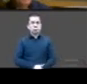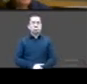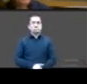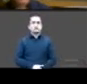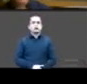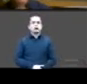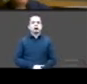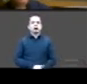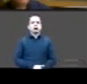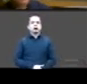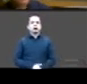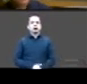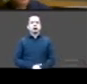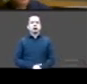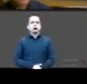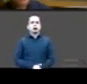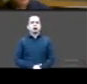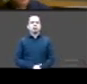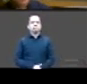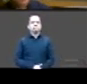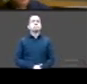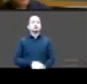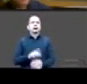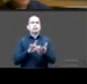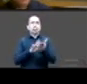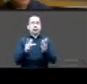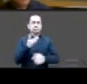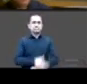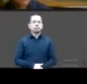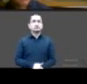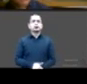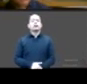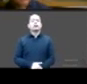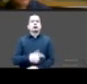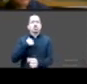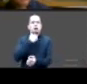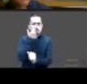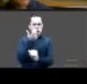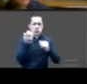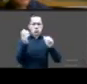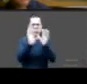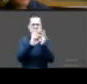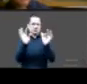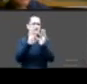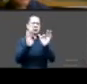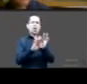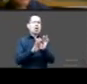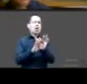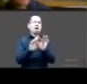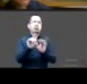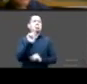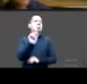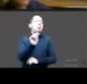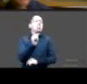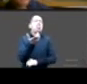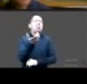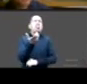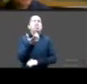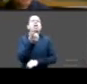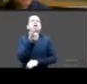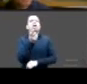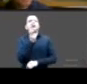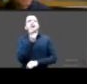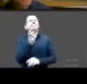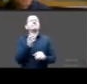Se ve bien, Oscar. Gracias. Bueno, yo quisiera contarles un poco sobre cómo en estos tiempos del COVID